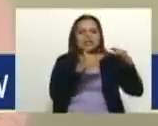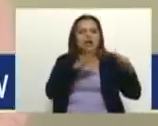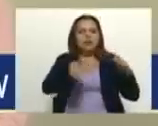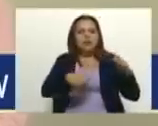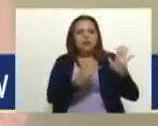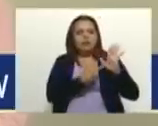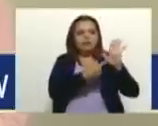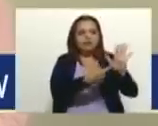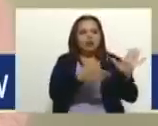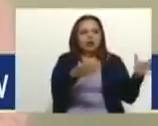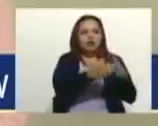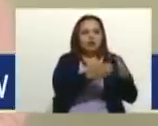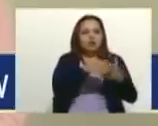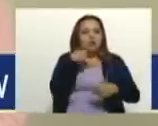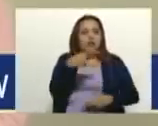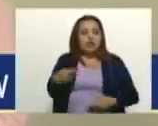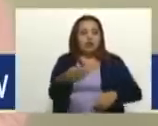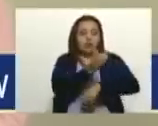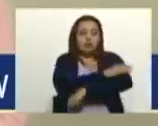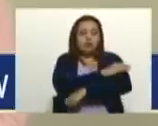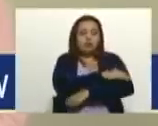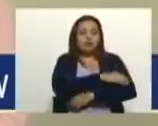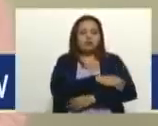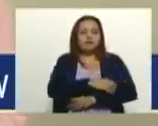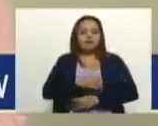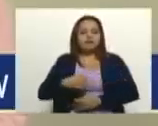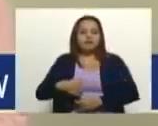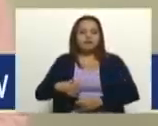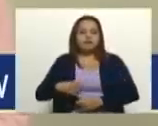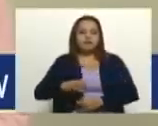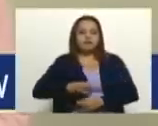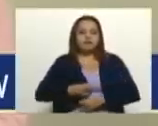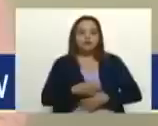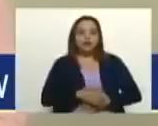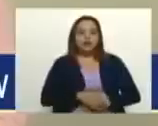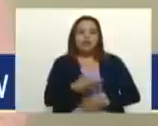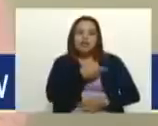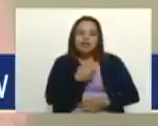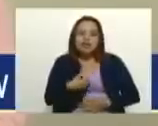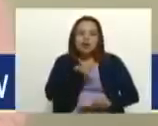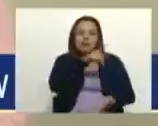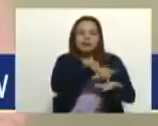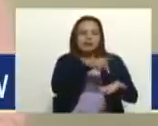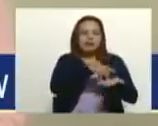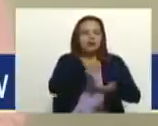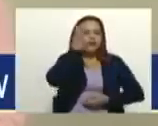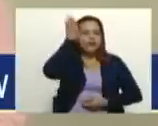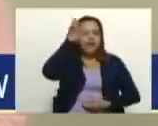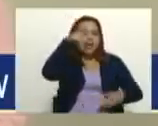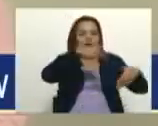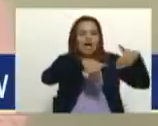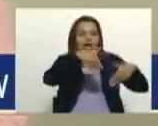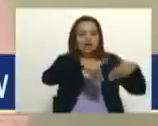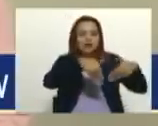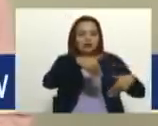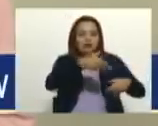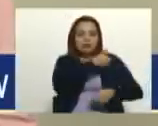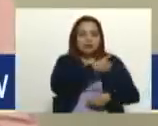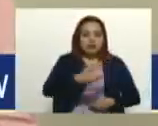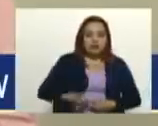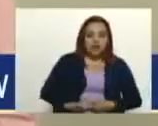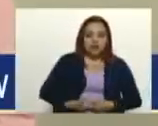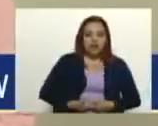estos partidos de oposición que pretenden participar en unas futuras elecciones presidenciales? Y en